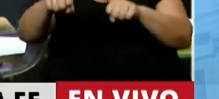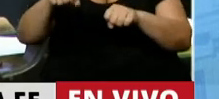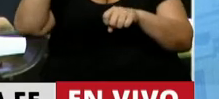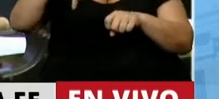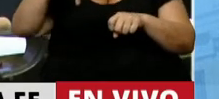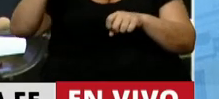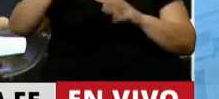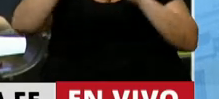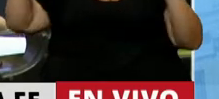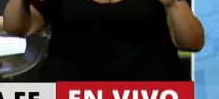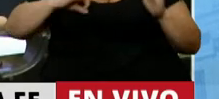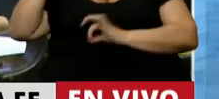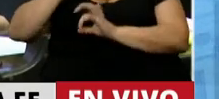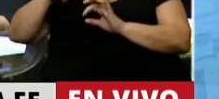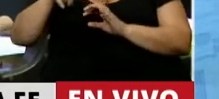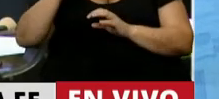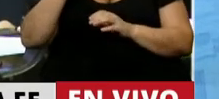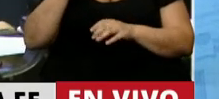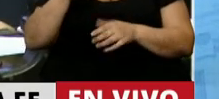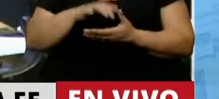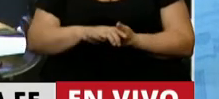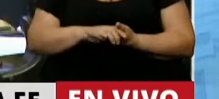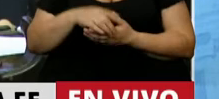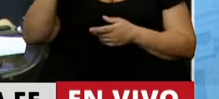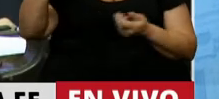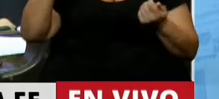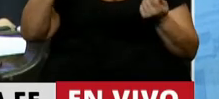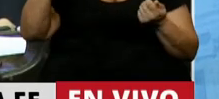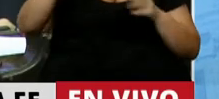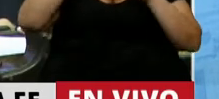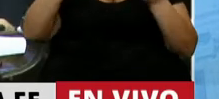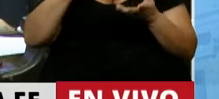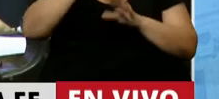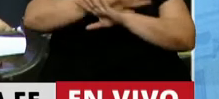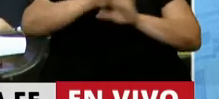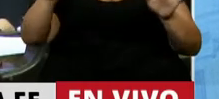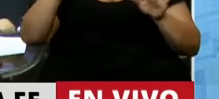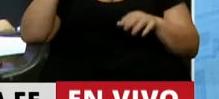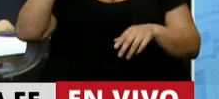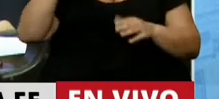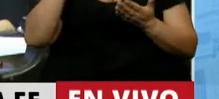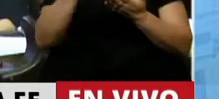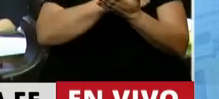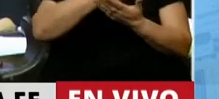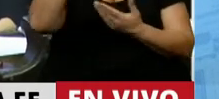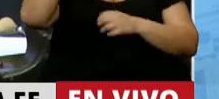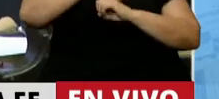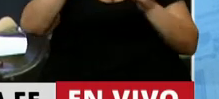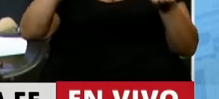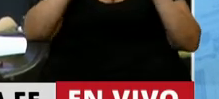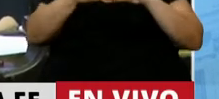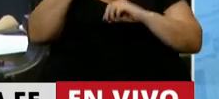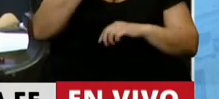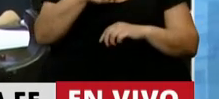en este siglo y se le ponía al sistema de seguridad social y se le ponía fin al escandaloso